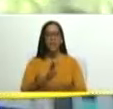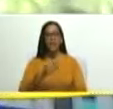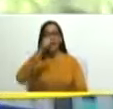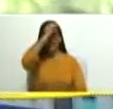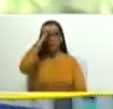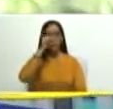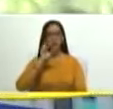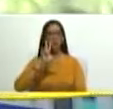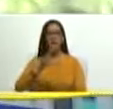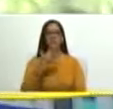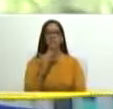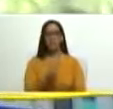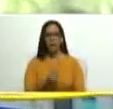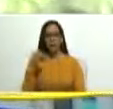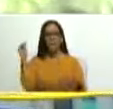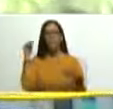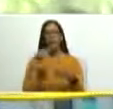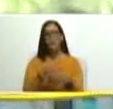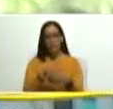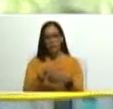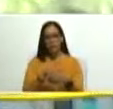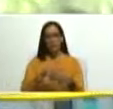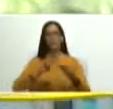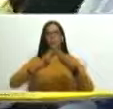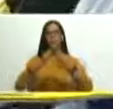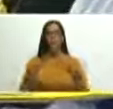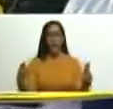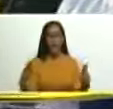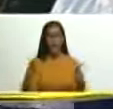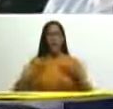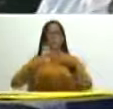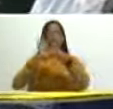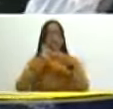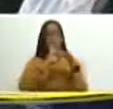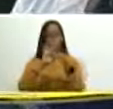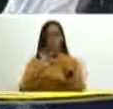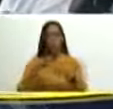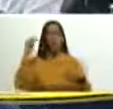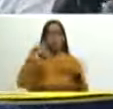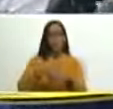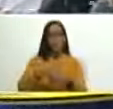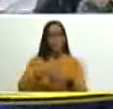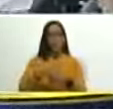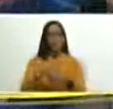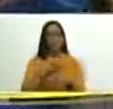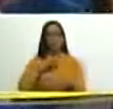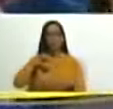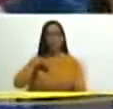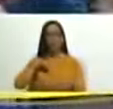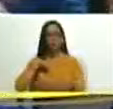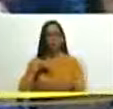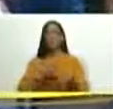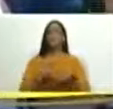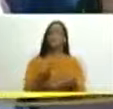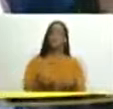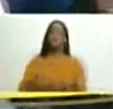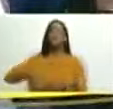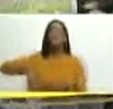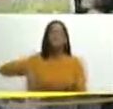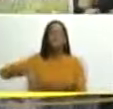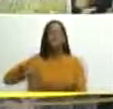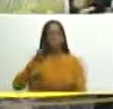3 de diciembre votando por la paz, por la unión, votando por lo que es nuestro, porque el Esequibo